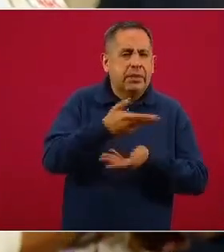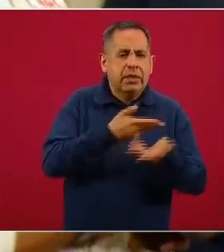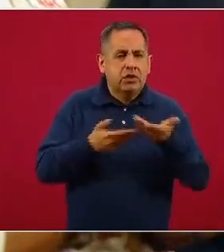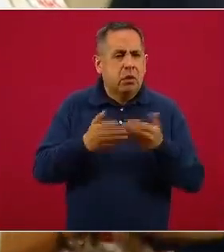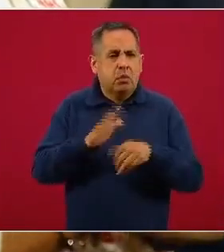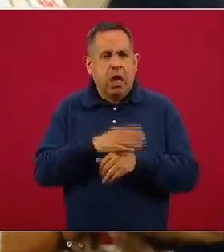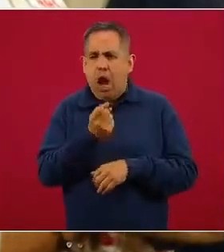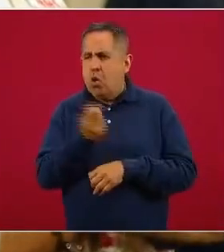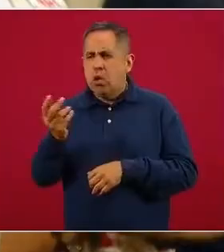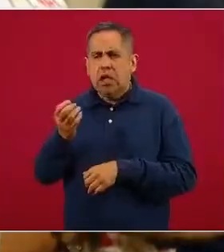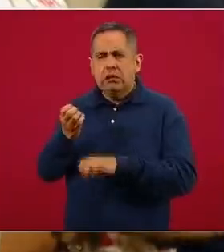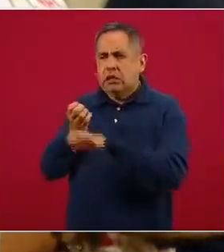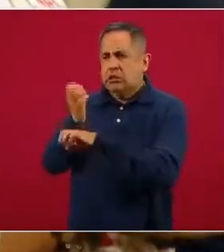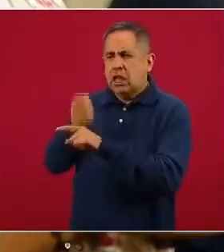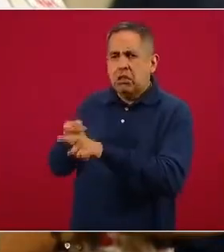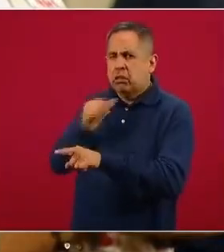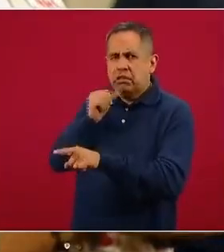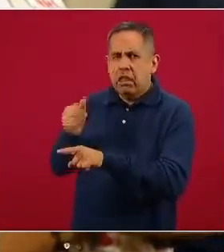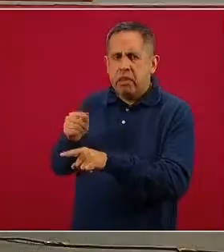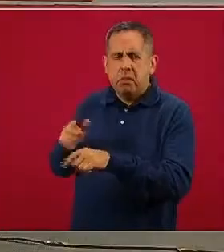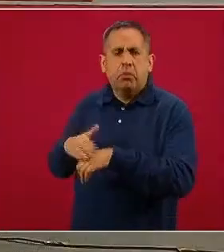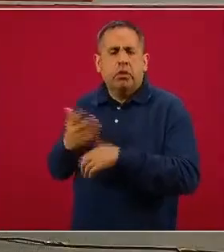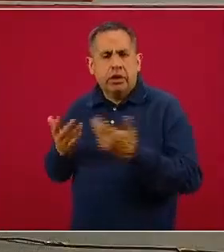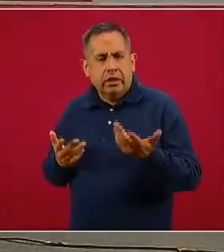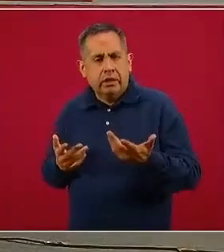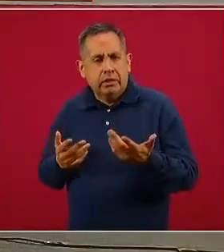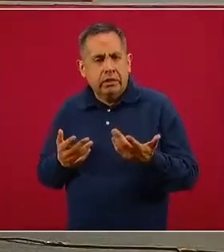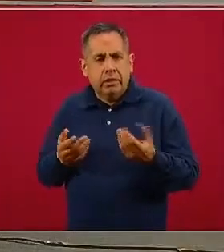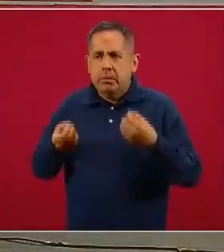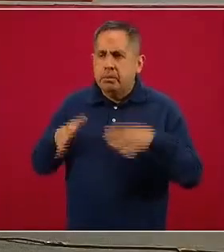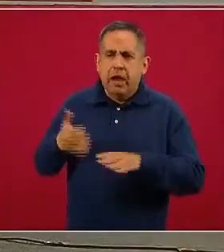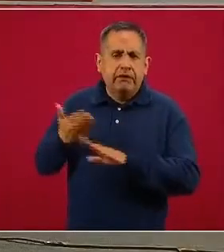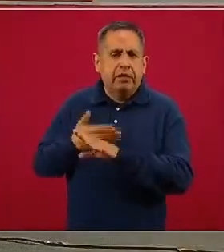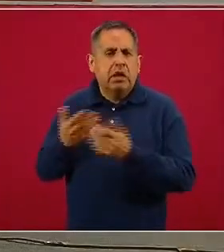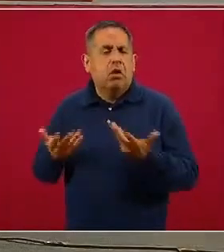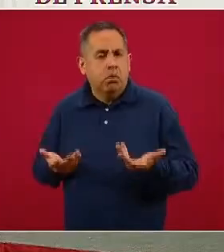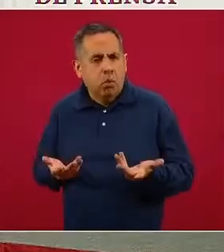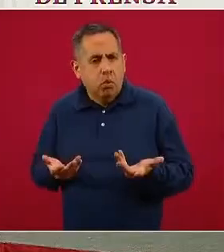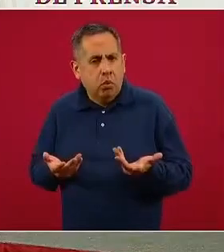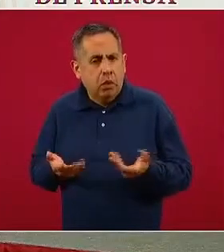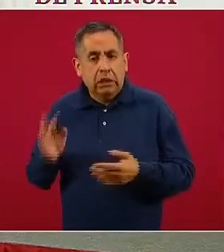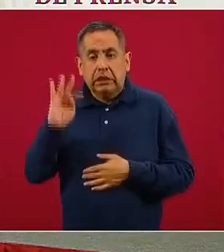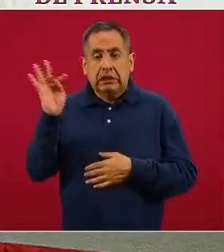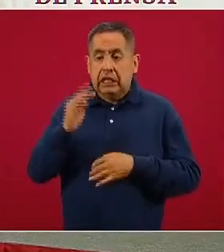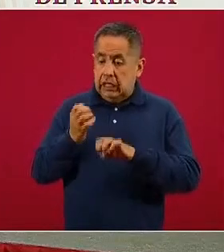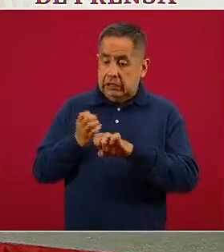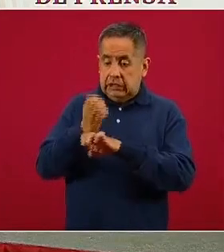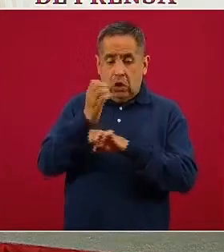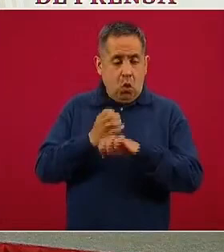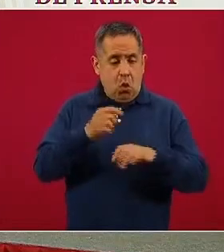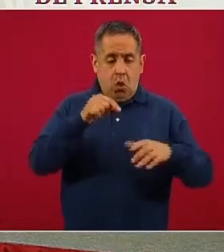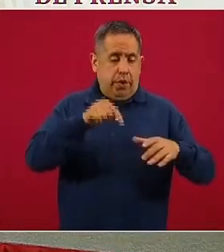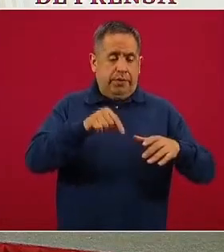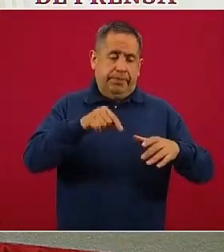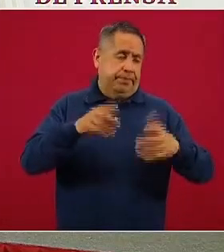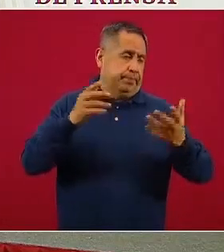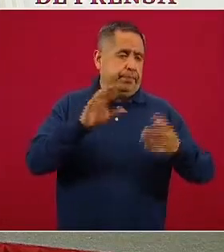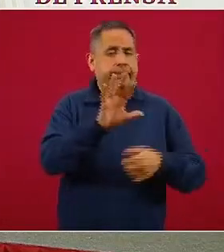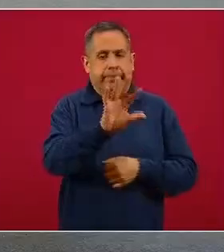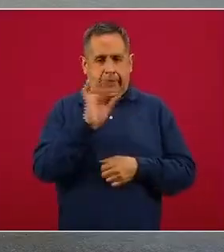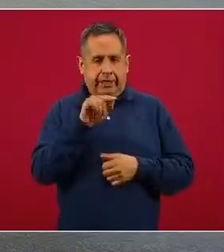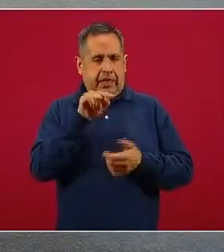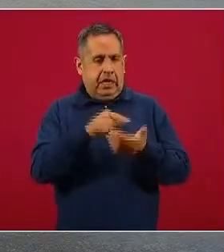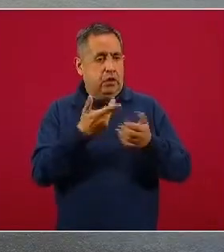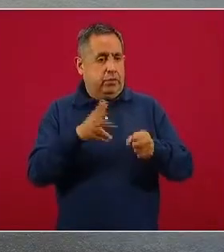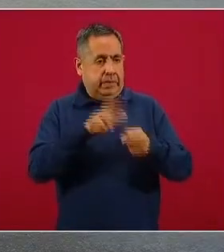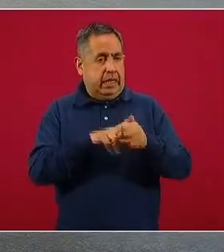entidades que tengan este intercambio y cómo afecta, por ejemplo, si un estado tiene, bueno, ya seleccionaron una